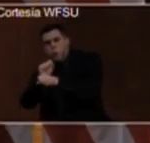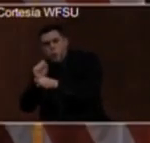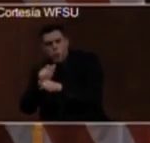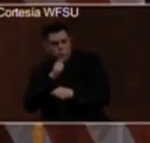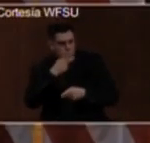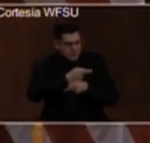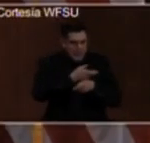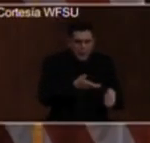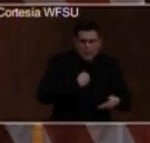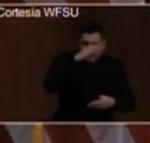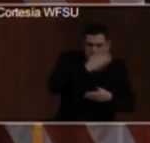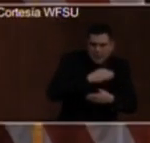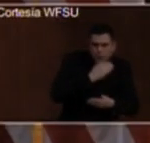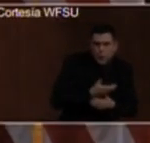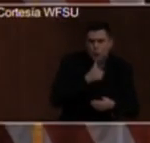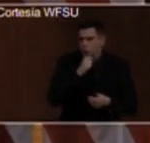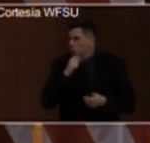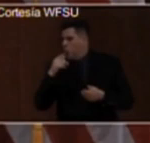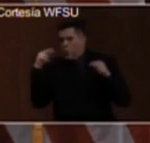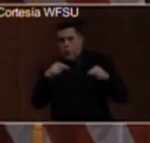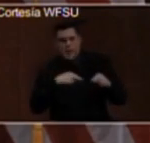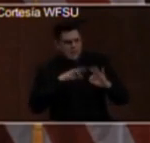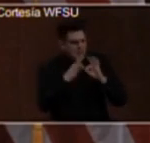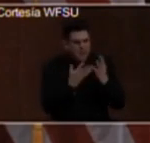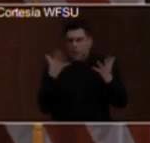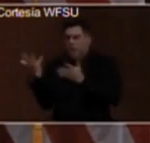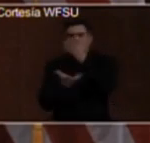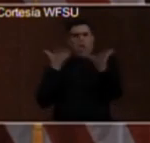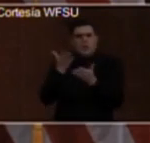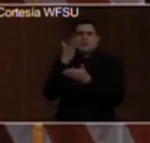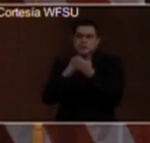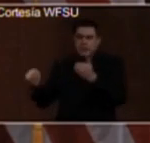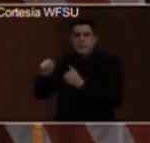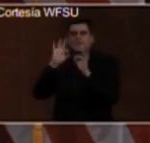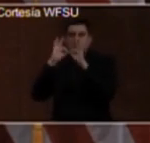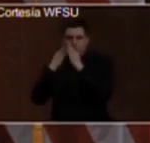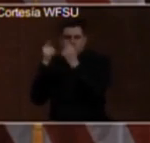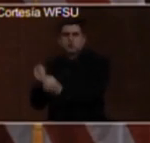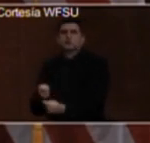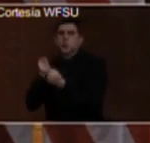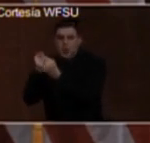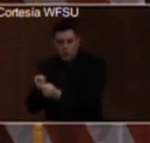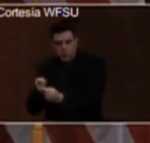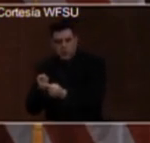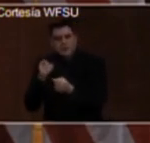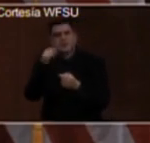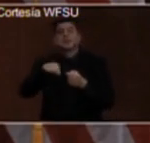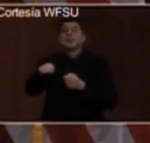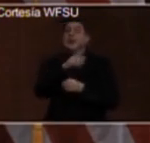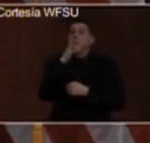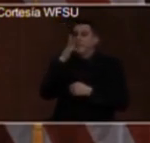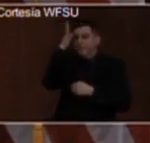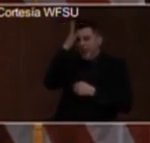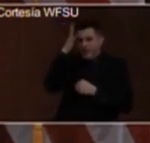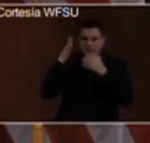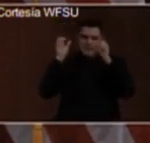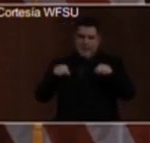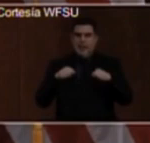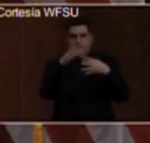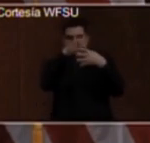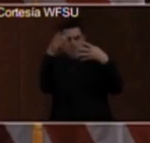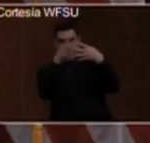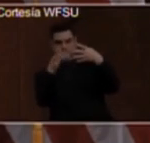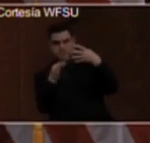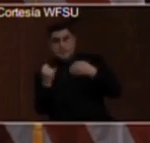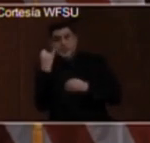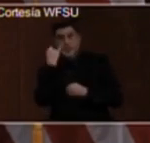Estos padres realmente necesitan tener una opción para su hijo si quieren tener educación a distancia. Simplemente no hay forma de